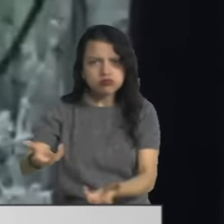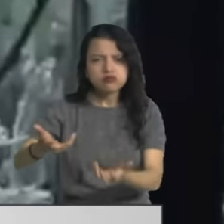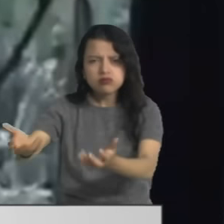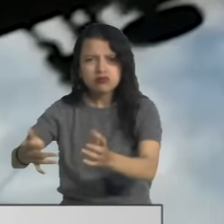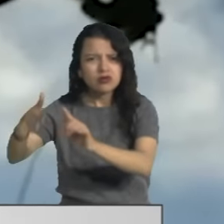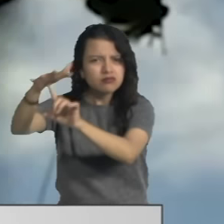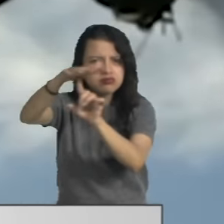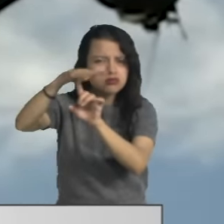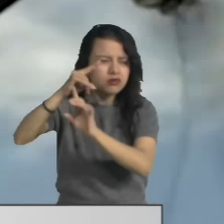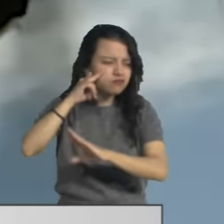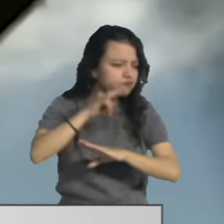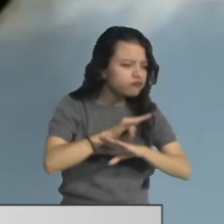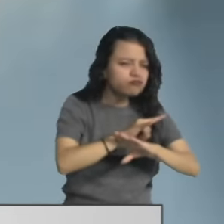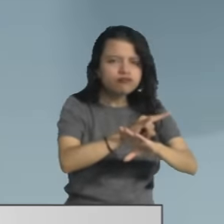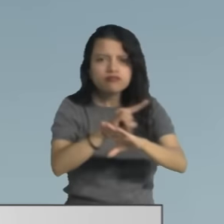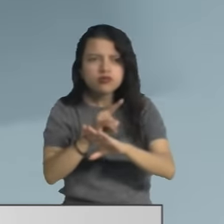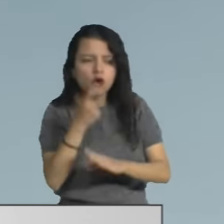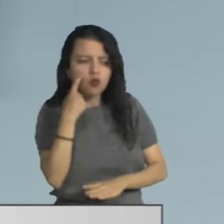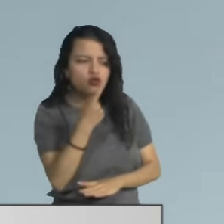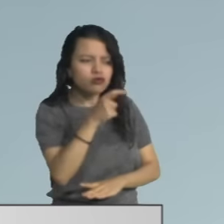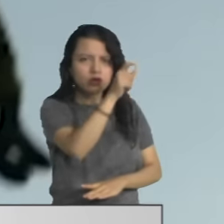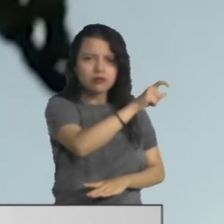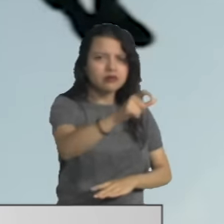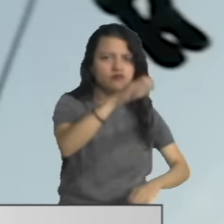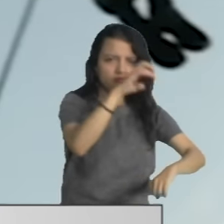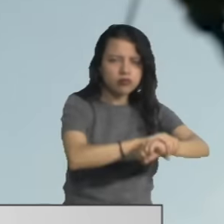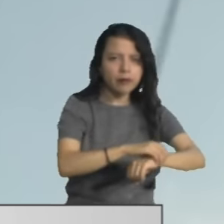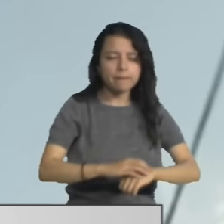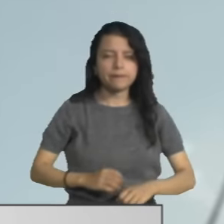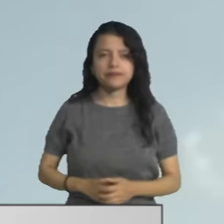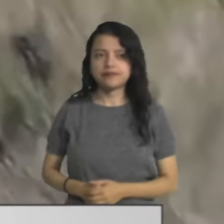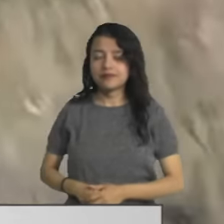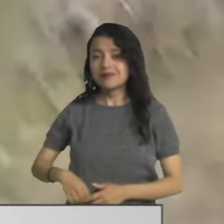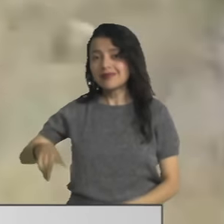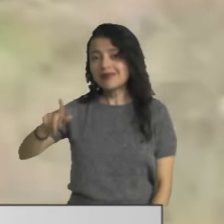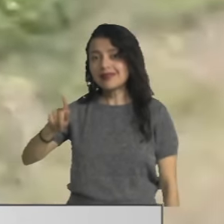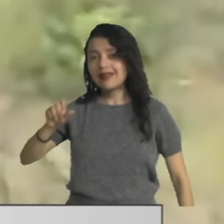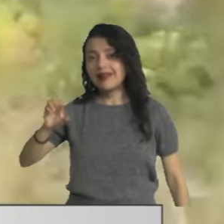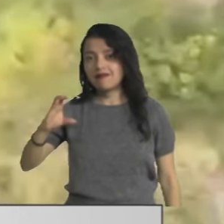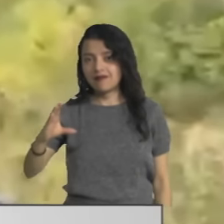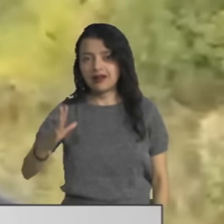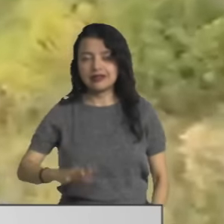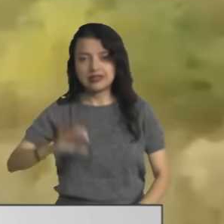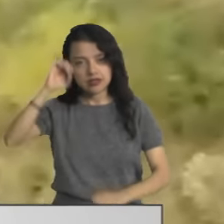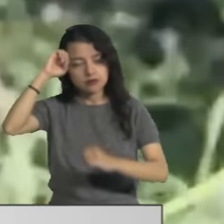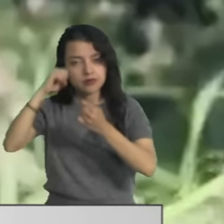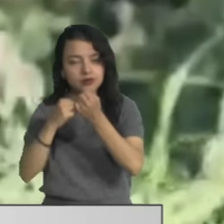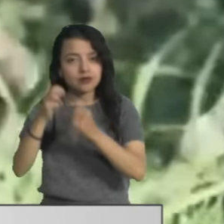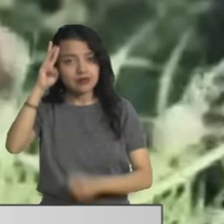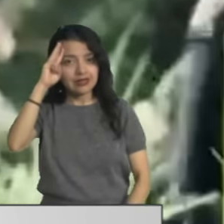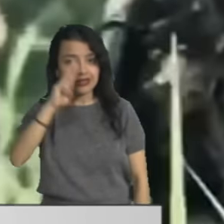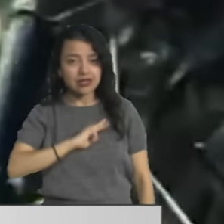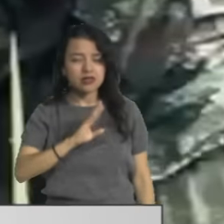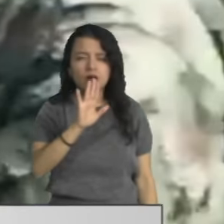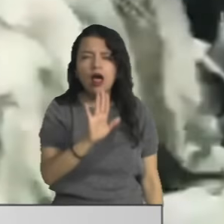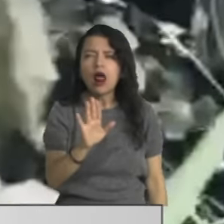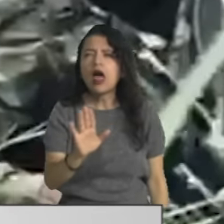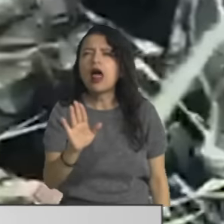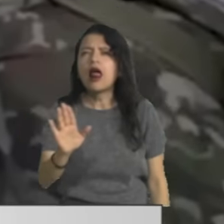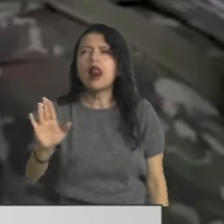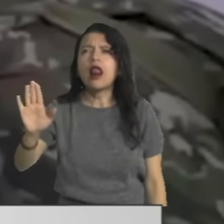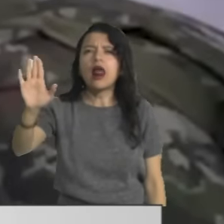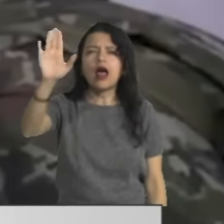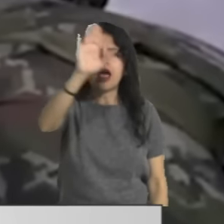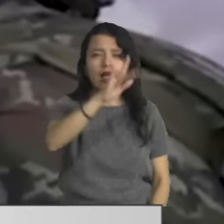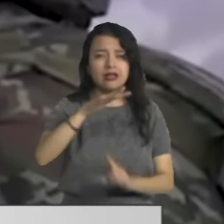ubicar a estos sujetos. La Fuerza Aérea y la Aviación del Ejército se han desplegado en diferentes departamentos del país con helicópteros Black